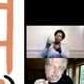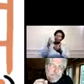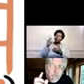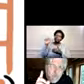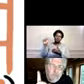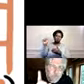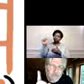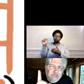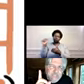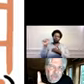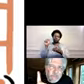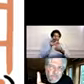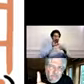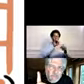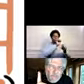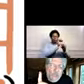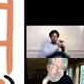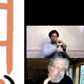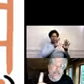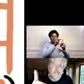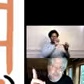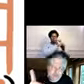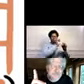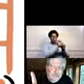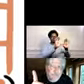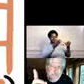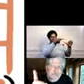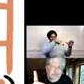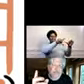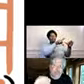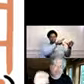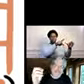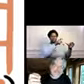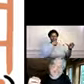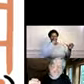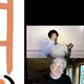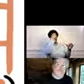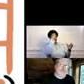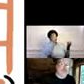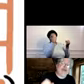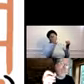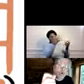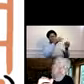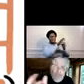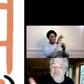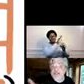discapacidad, pero también los asuntos de fuerza laboral. Creo que hay